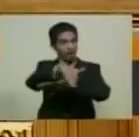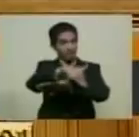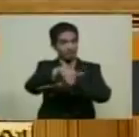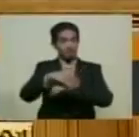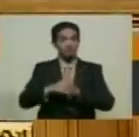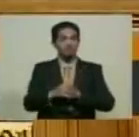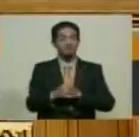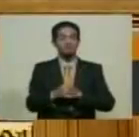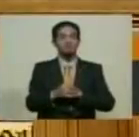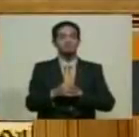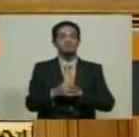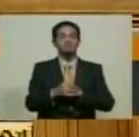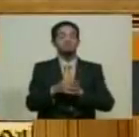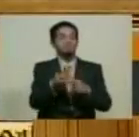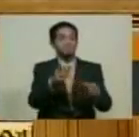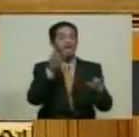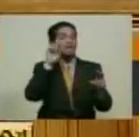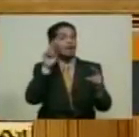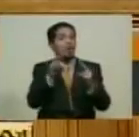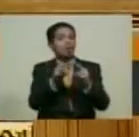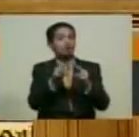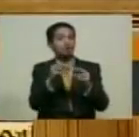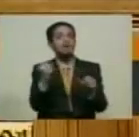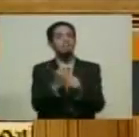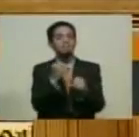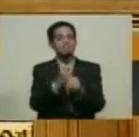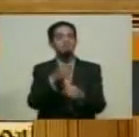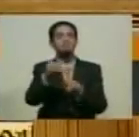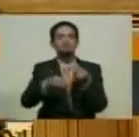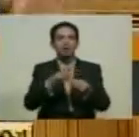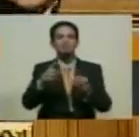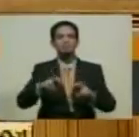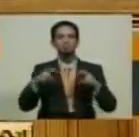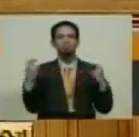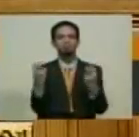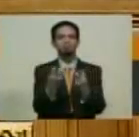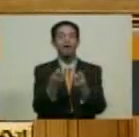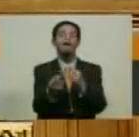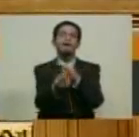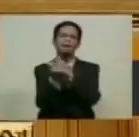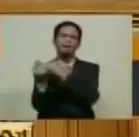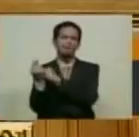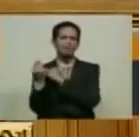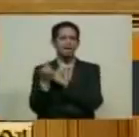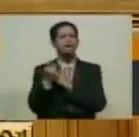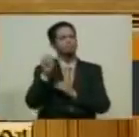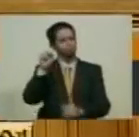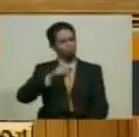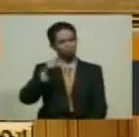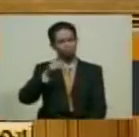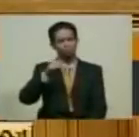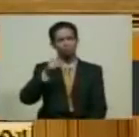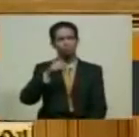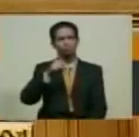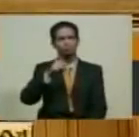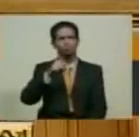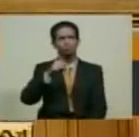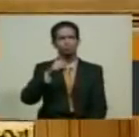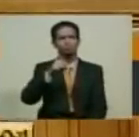Este pueblo afuera reconoce la labor de la Asamblea Nacional Constituyente. Críticas, claro. Es más,